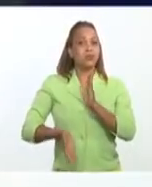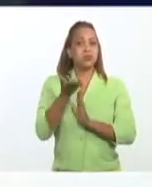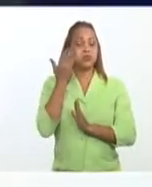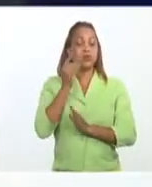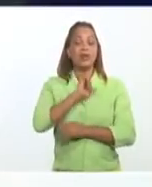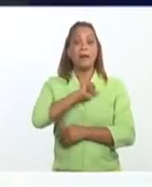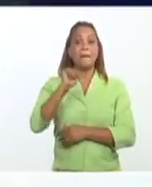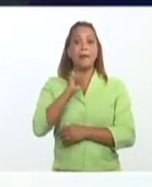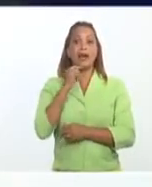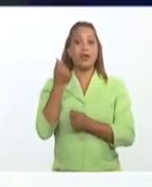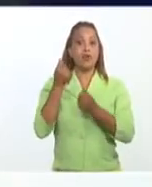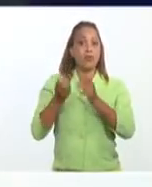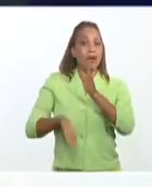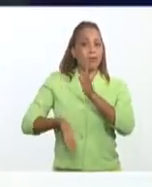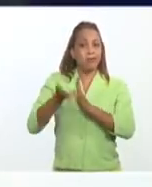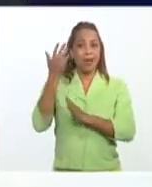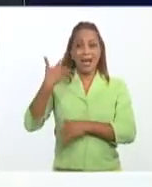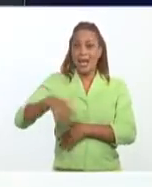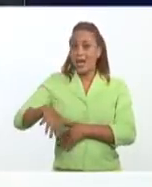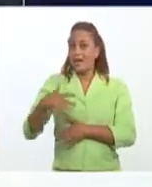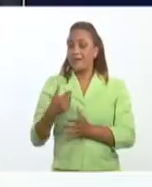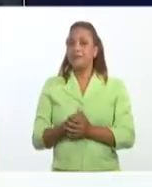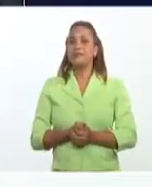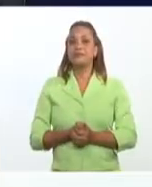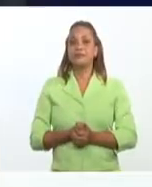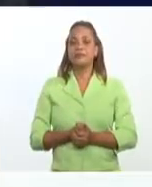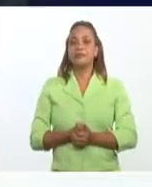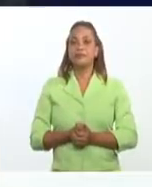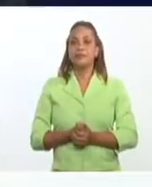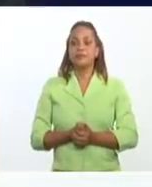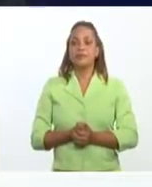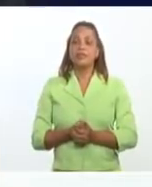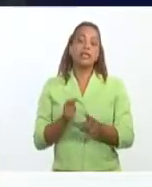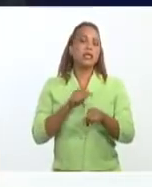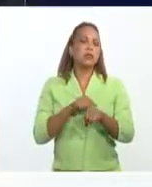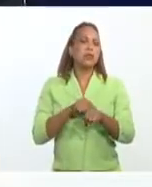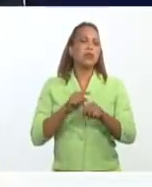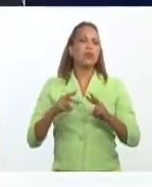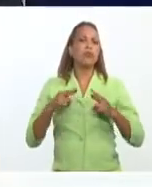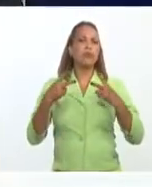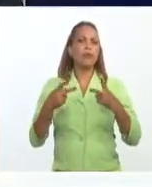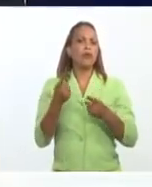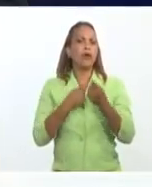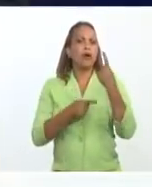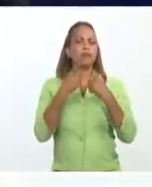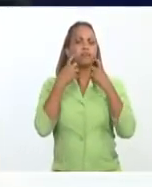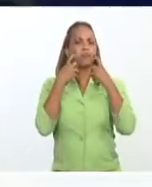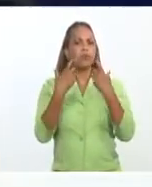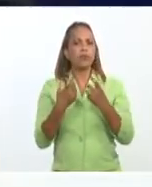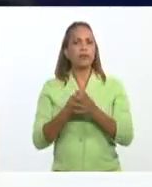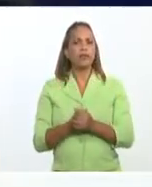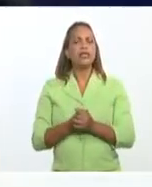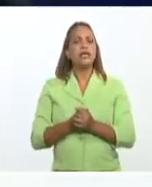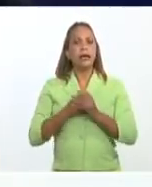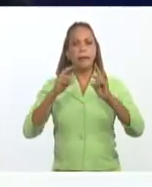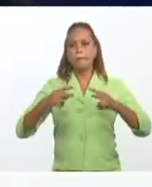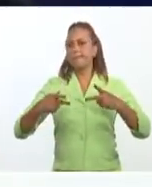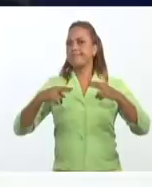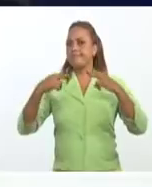nacional a cifras récords desde la Segunda Guerra Mundial. Y en este punto volvemos a un elemento muchas veces mencionado,